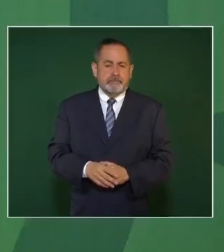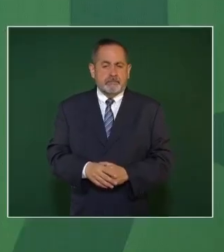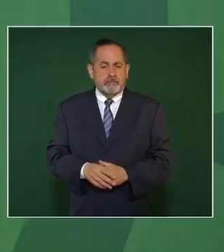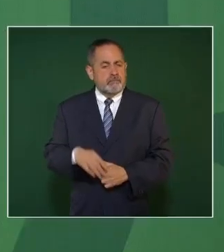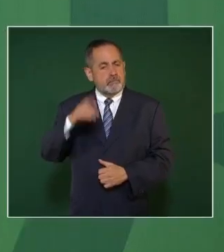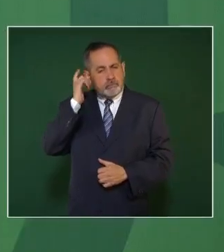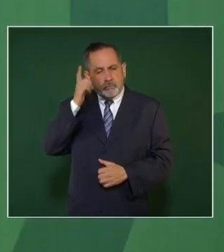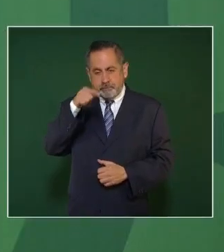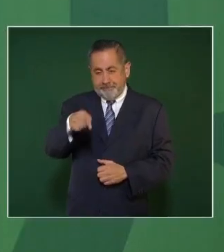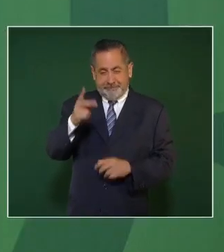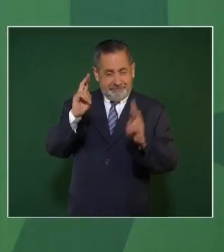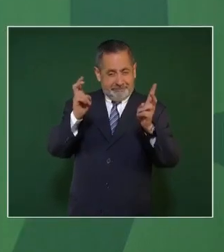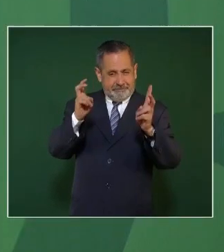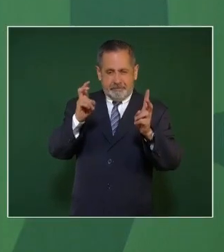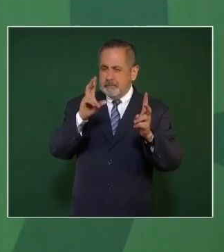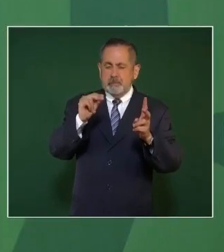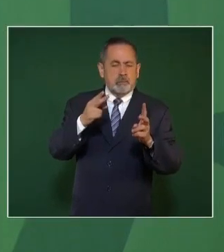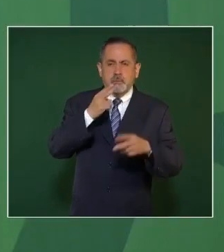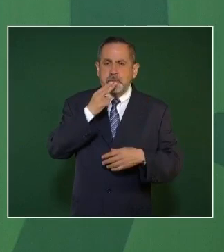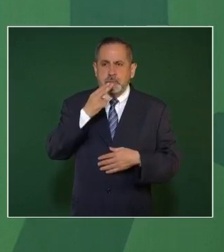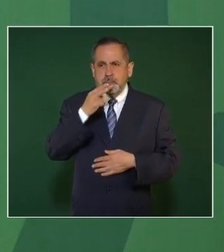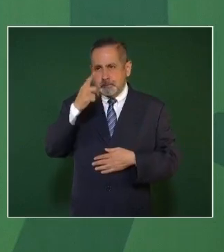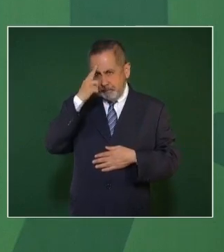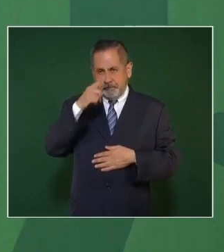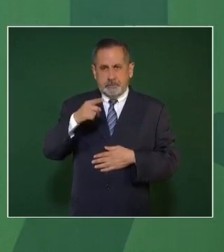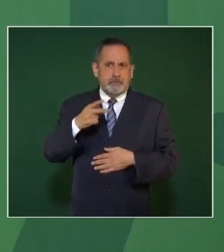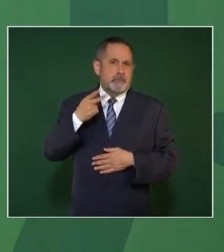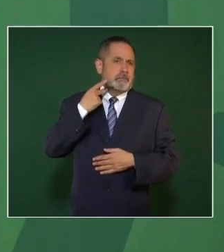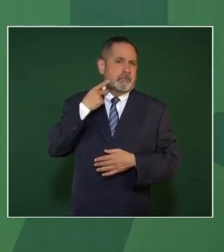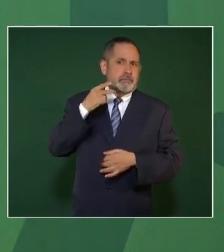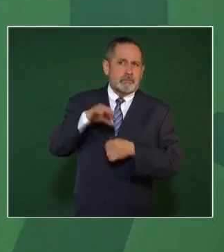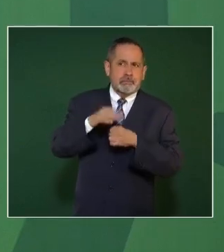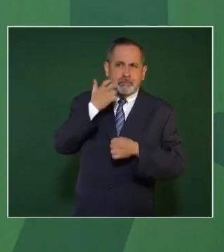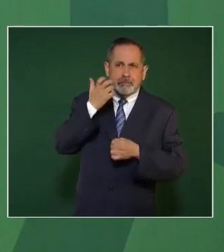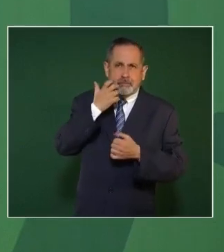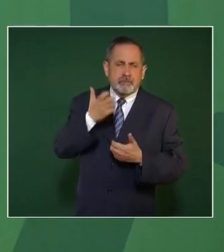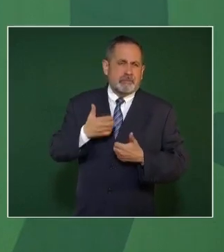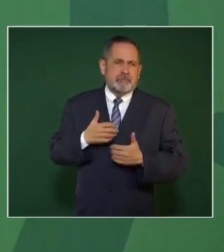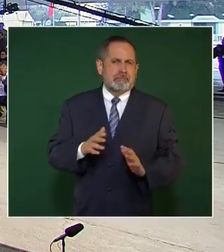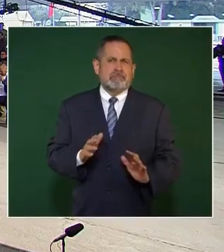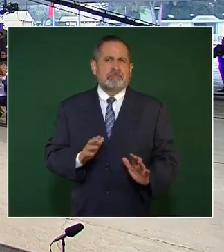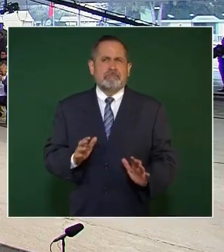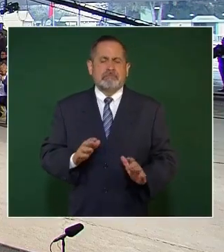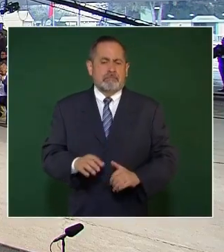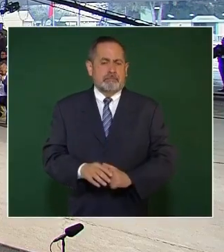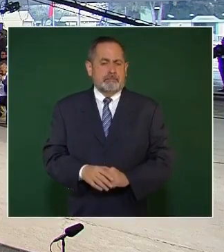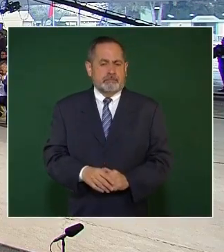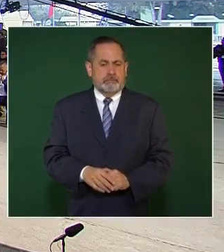Ojalá y esto no se presente.